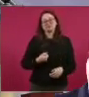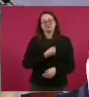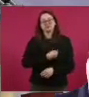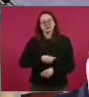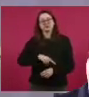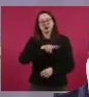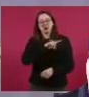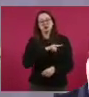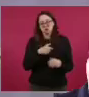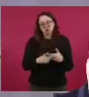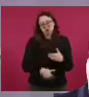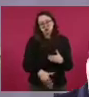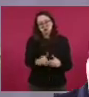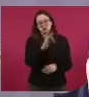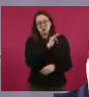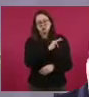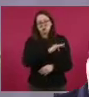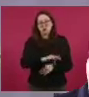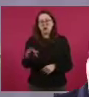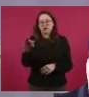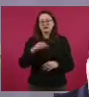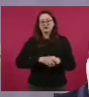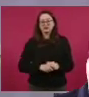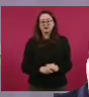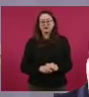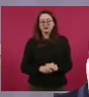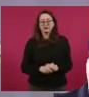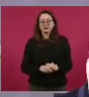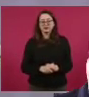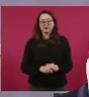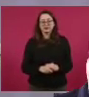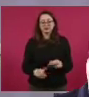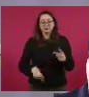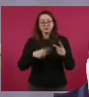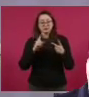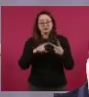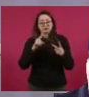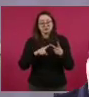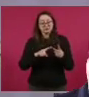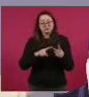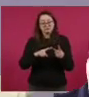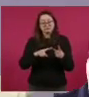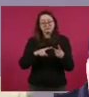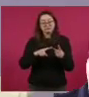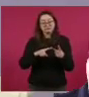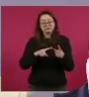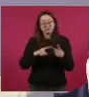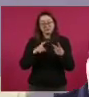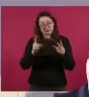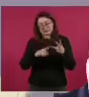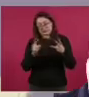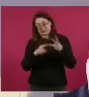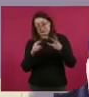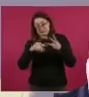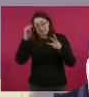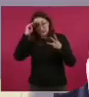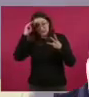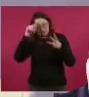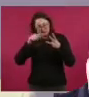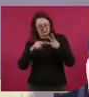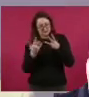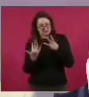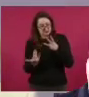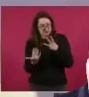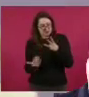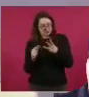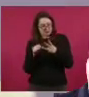salud presente y futura. ¿Qué pensamos? Lo voy a dejar al final, porque pienso que antes